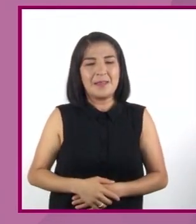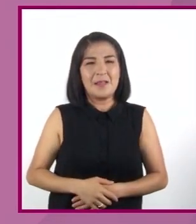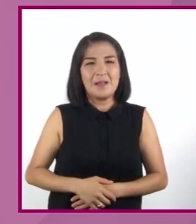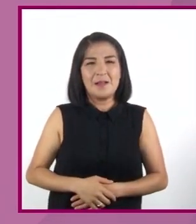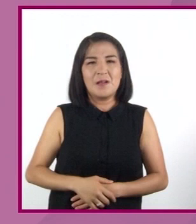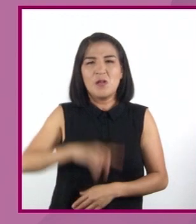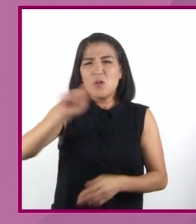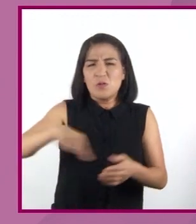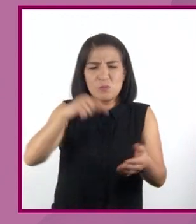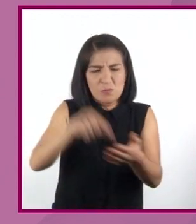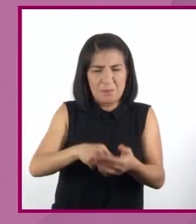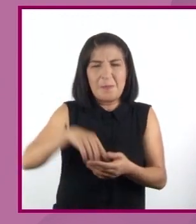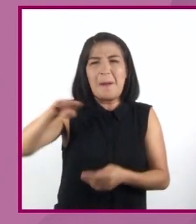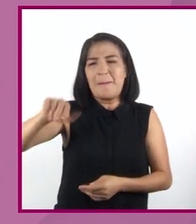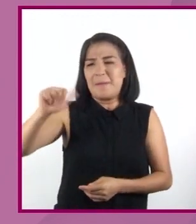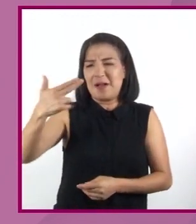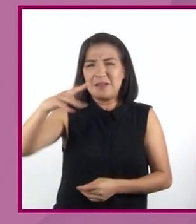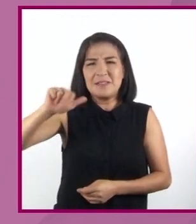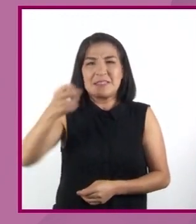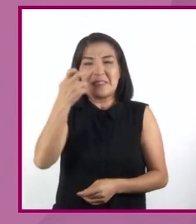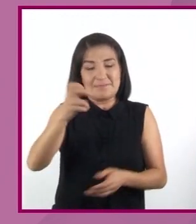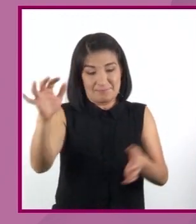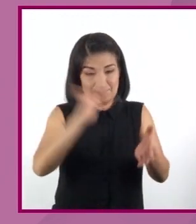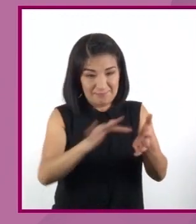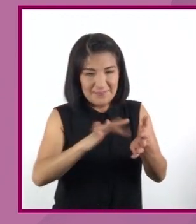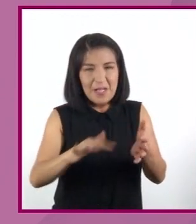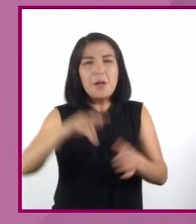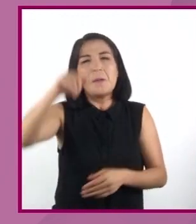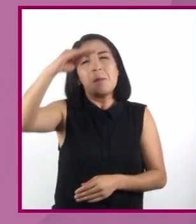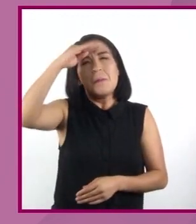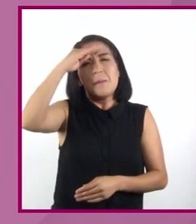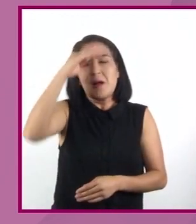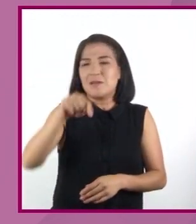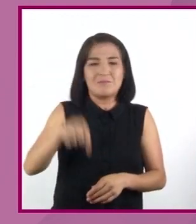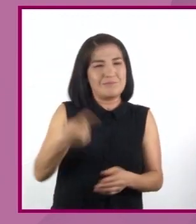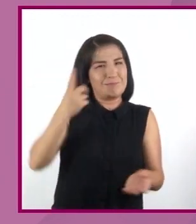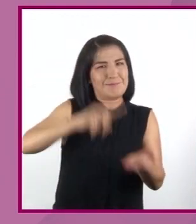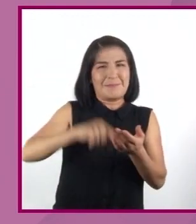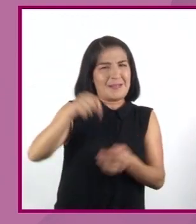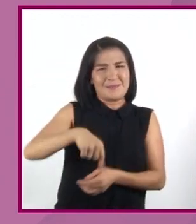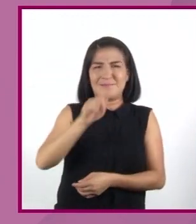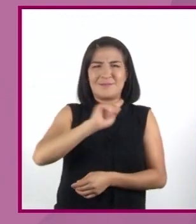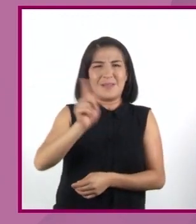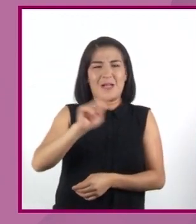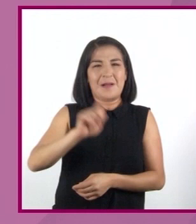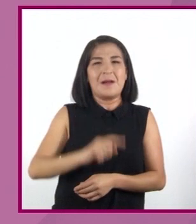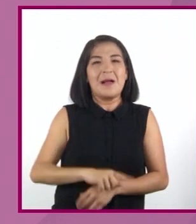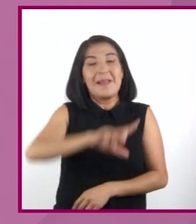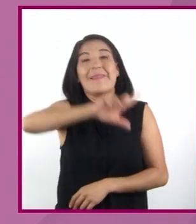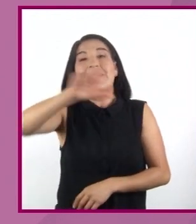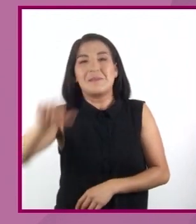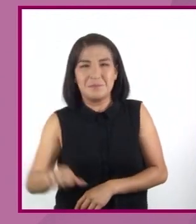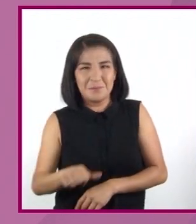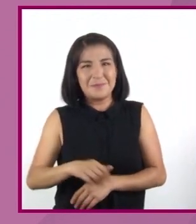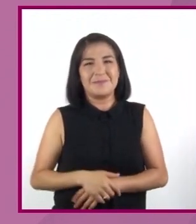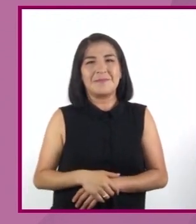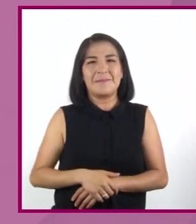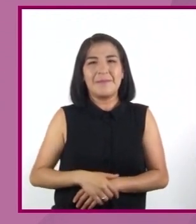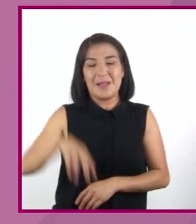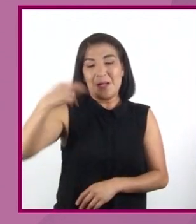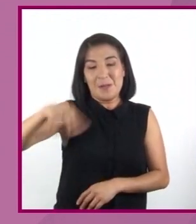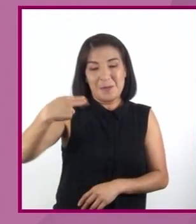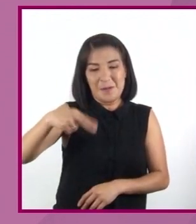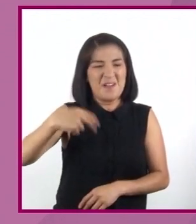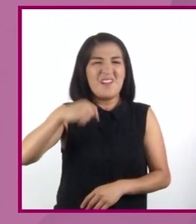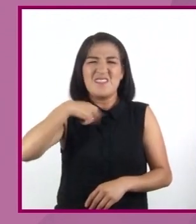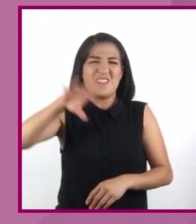en un lugar de La Mancha, el lector supone que aquello no sucedió ahí. Luego, de cuyo nombre